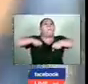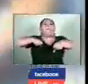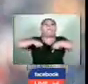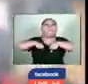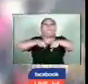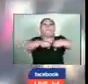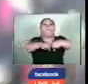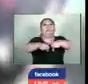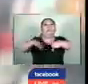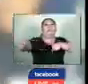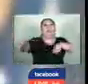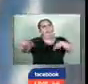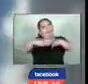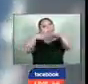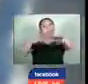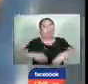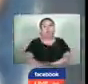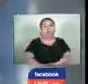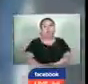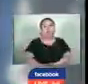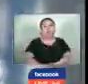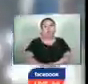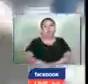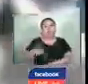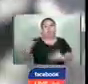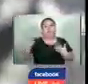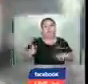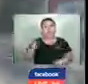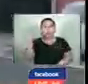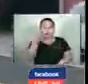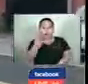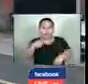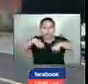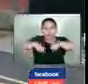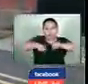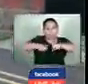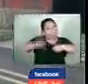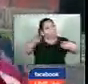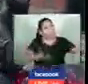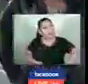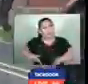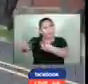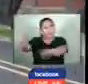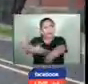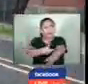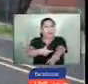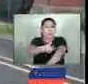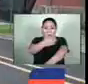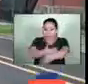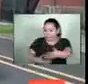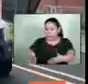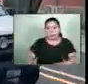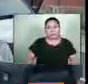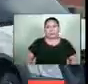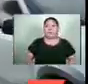habría provocado el accidente. Ambos fueron trasladados a un centro hospitalario con múltiples